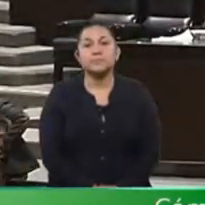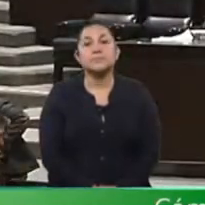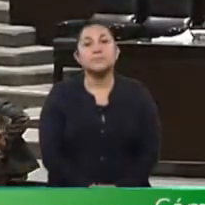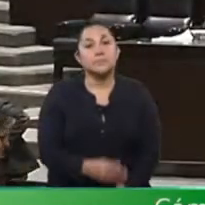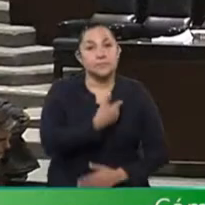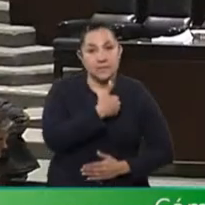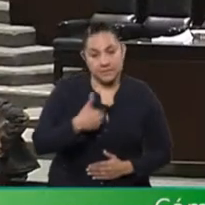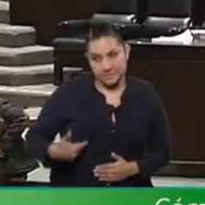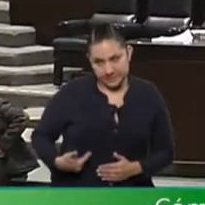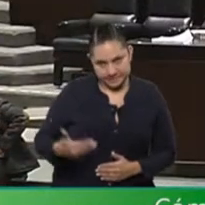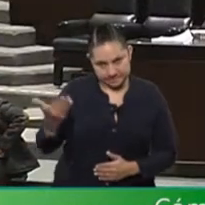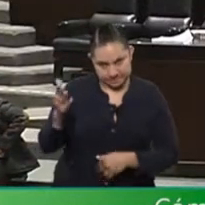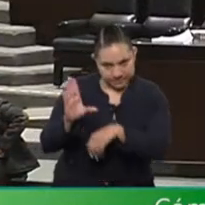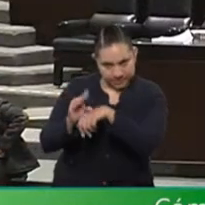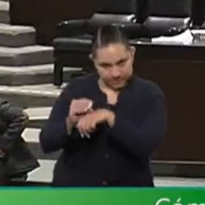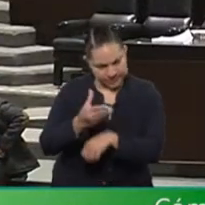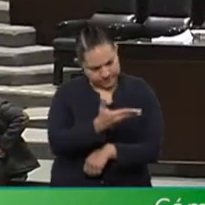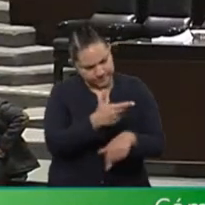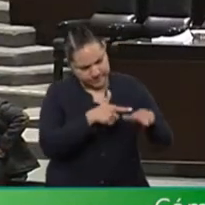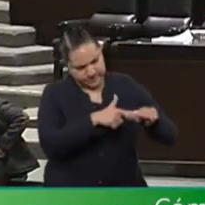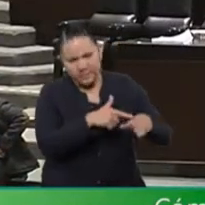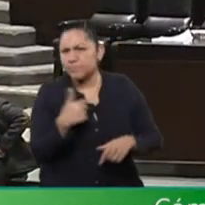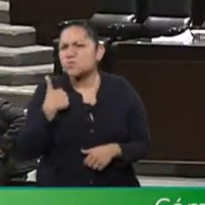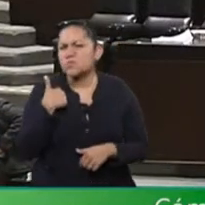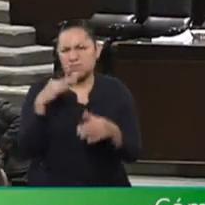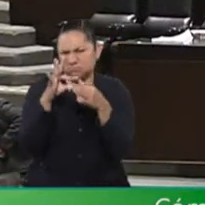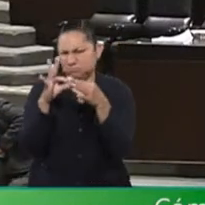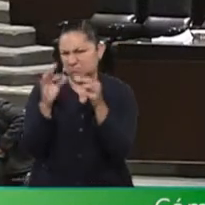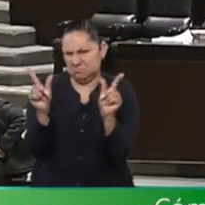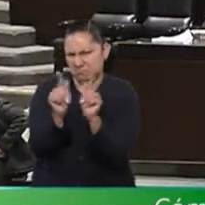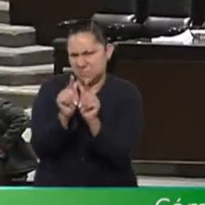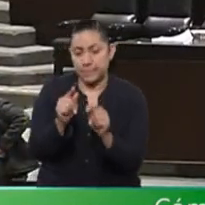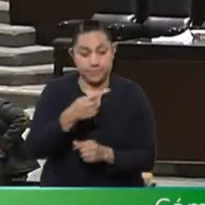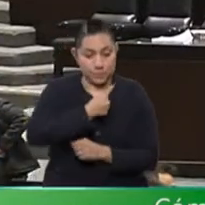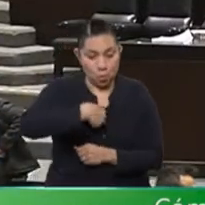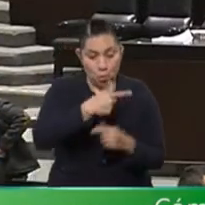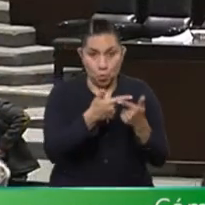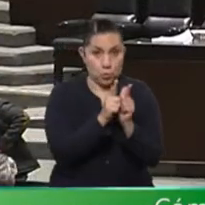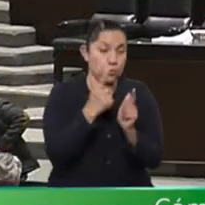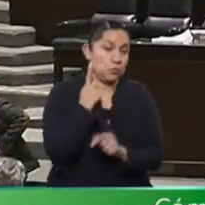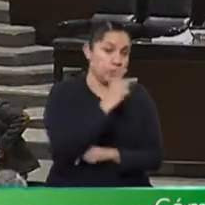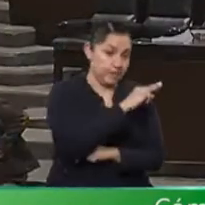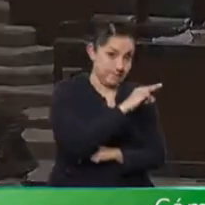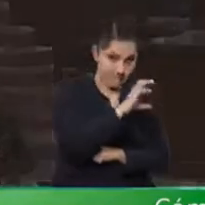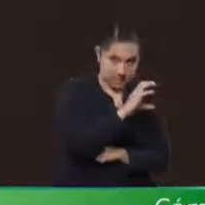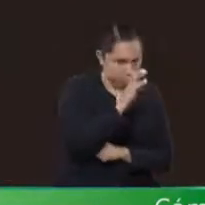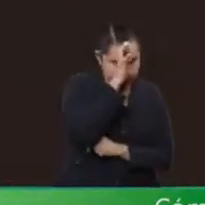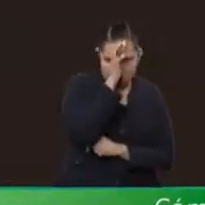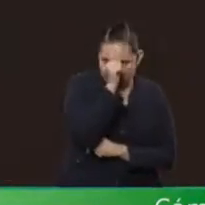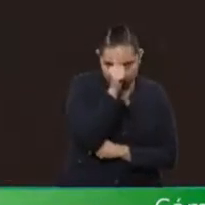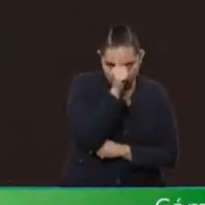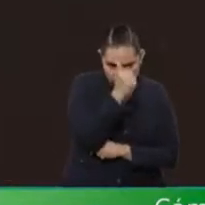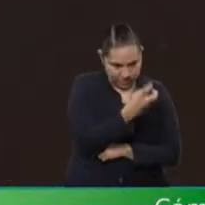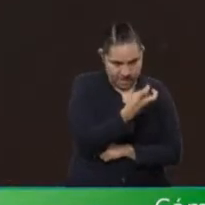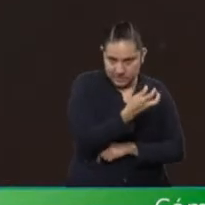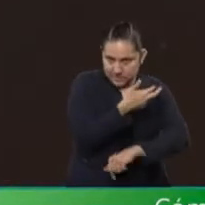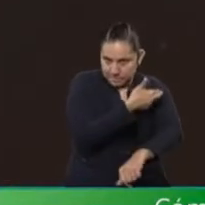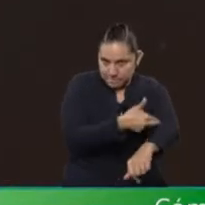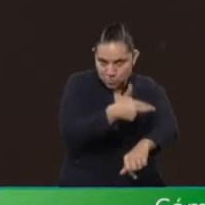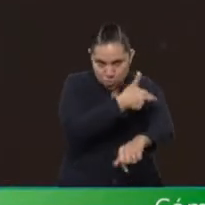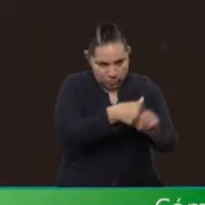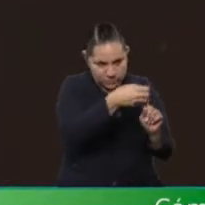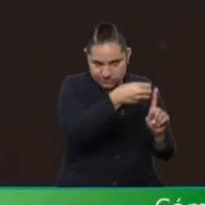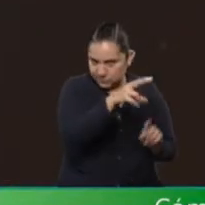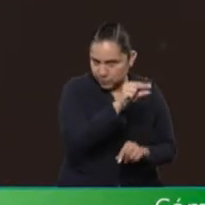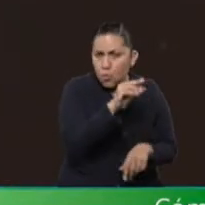Con su venia, presidenta. Adelante. Sí, muy breve. El Movimiento Ciudadano estamos en contra del proceso porque no desconocemos que esto